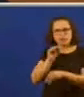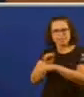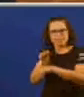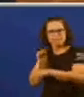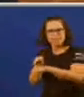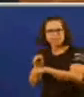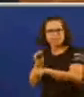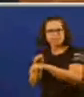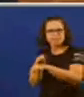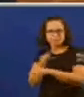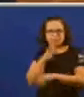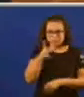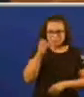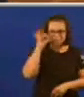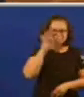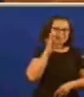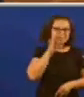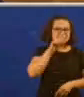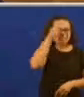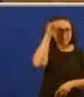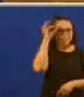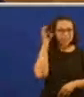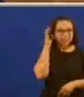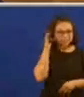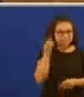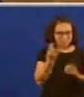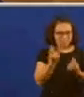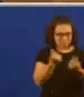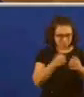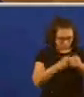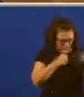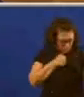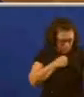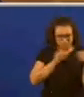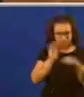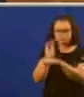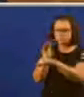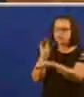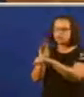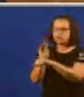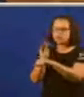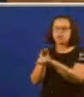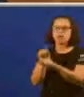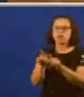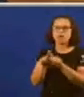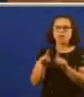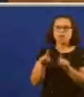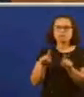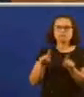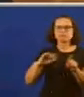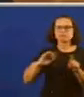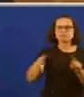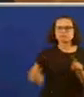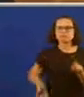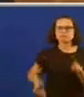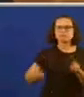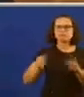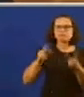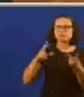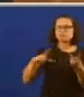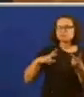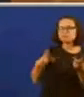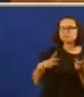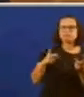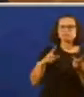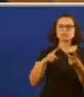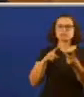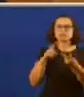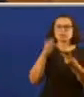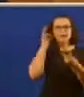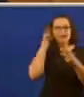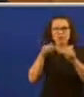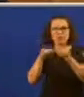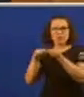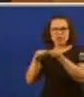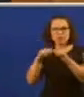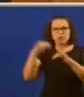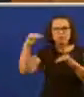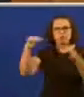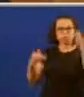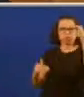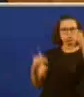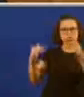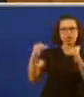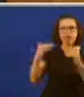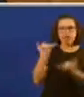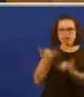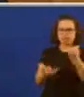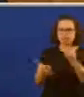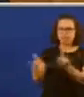recursos de todos os galegos e de todas as galegas, é financiar o elitismo, a desigualdade de xénero e con ela está alimentando a